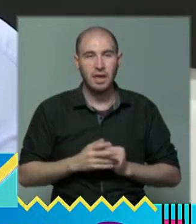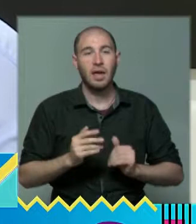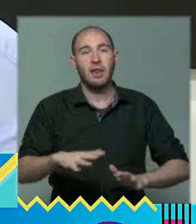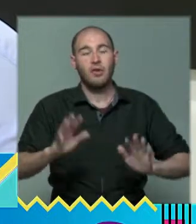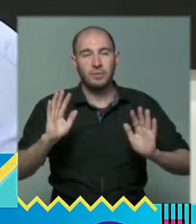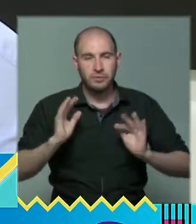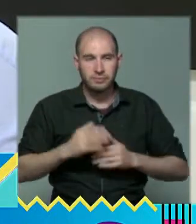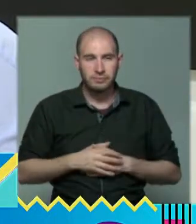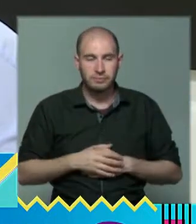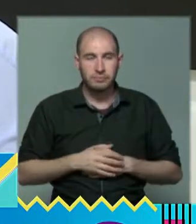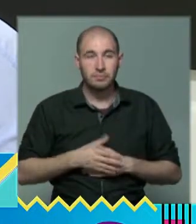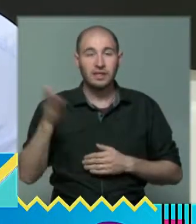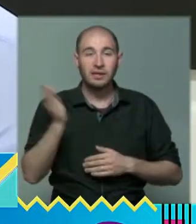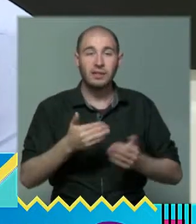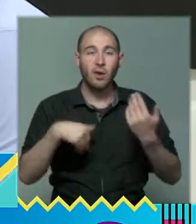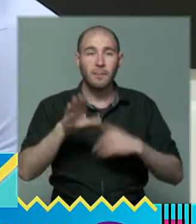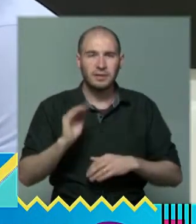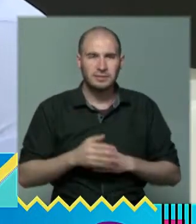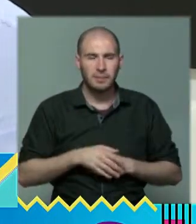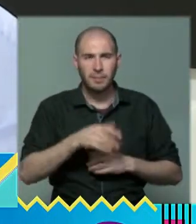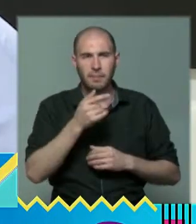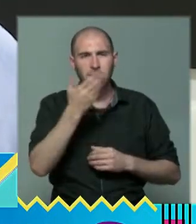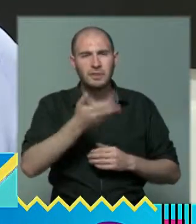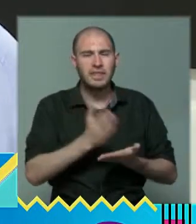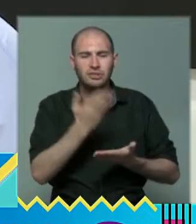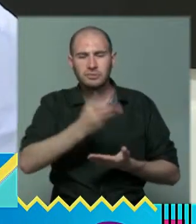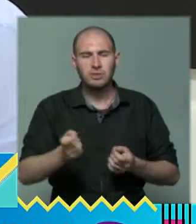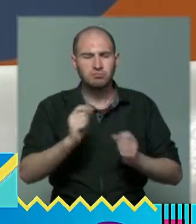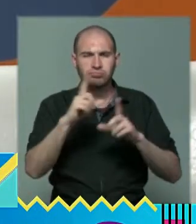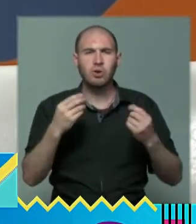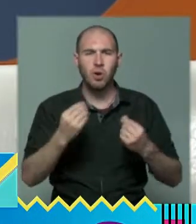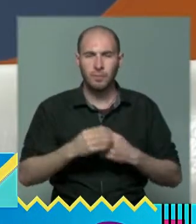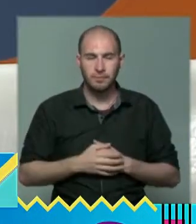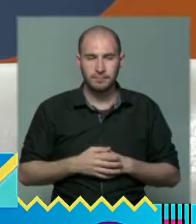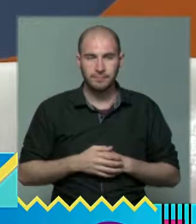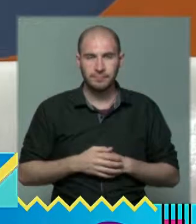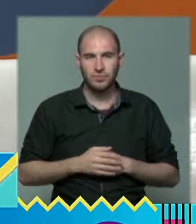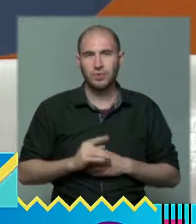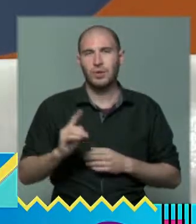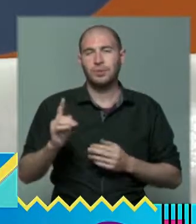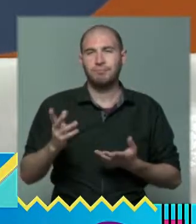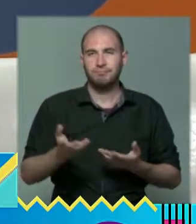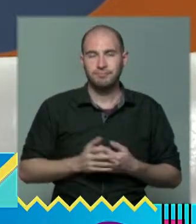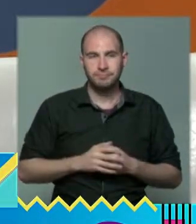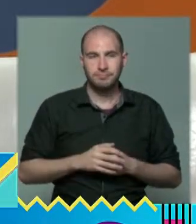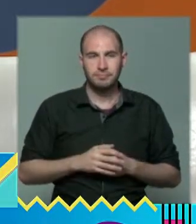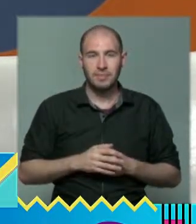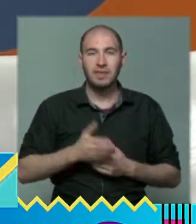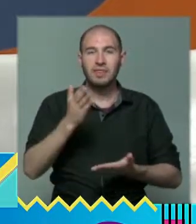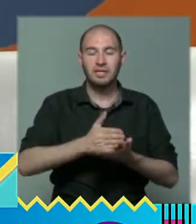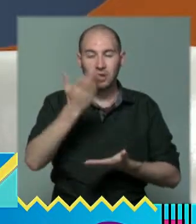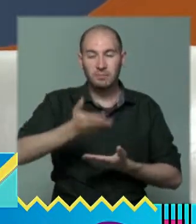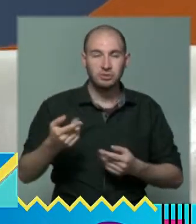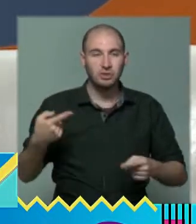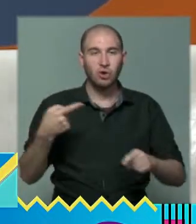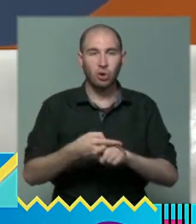que se aumente la pena? ¿Cómo reaccionan los derechos humanos ante esto? No, en realidad no es que los derechos humanos tengan que estar